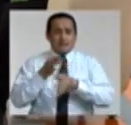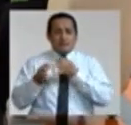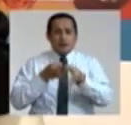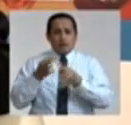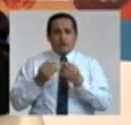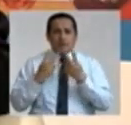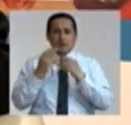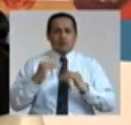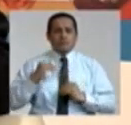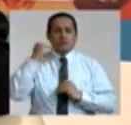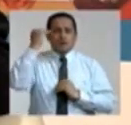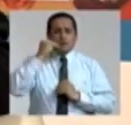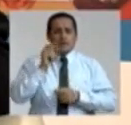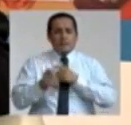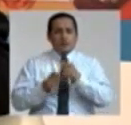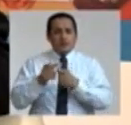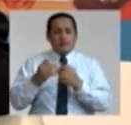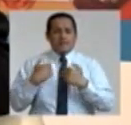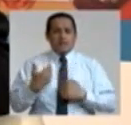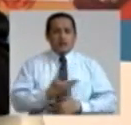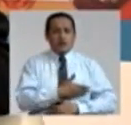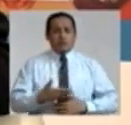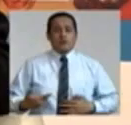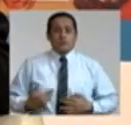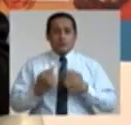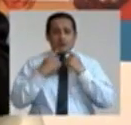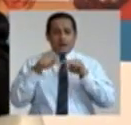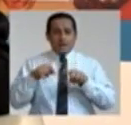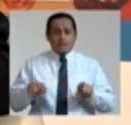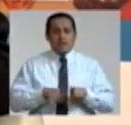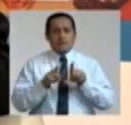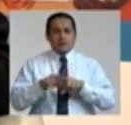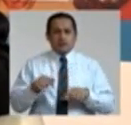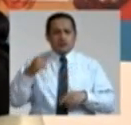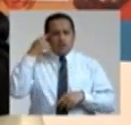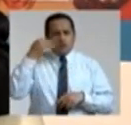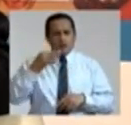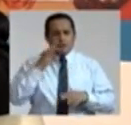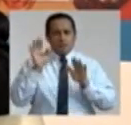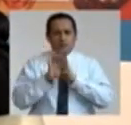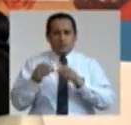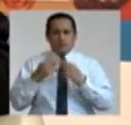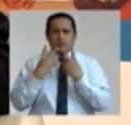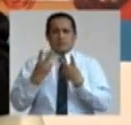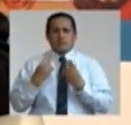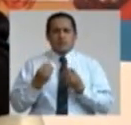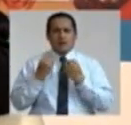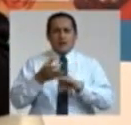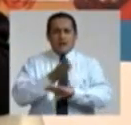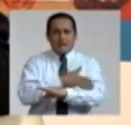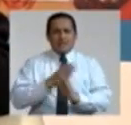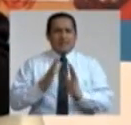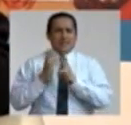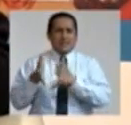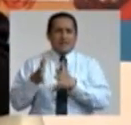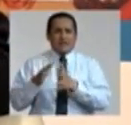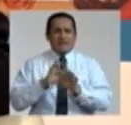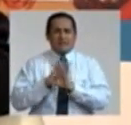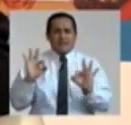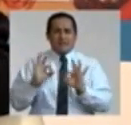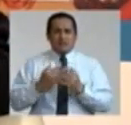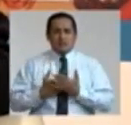habló de la superioridad moral que tiene que tener el Estado, ¿no? Y aquí eso creo que se grafica porque el Estado, sin ceder en